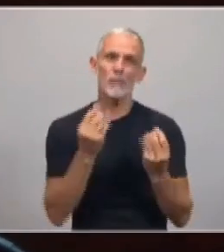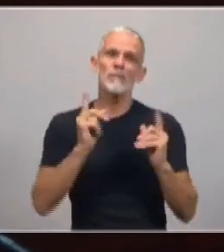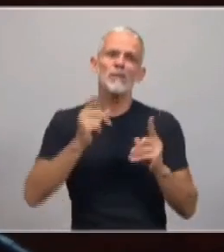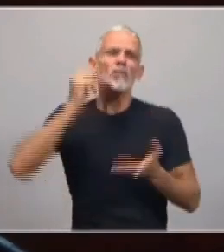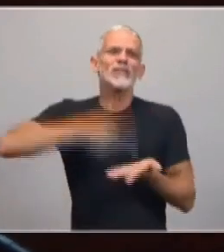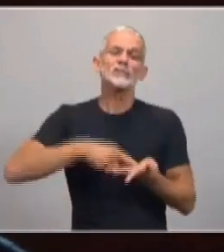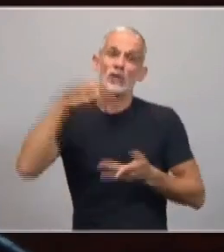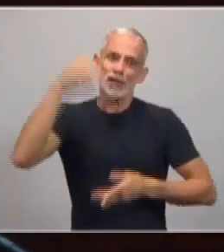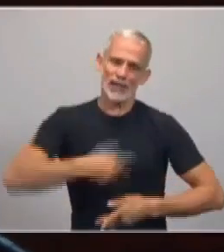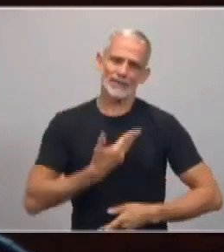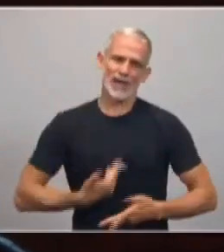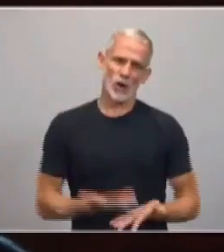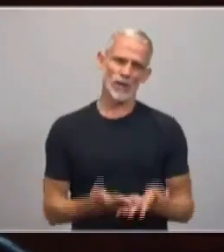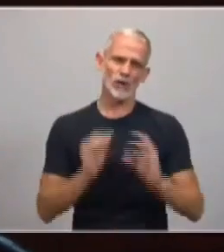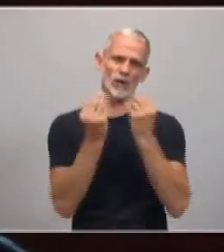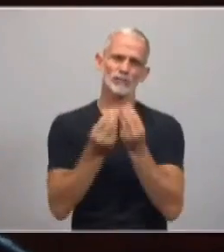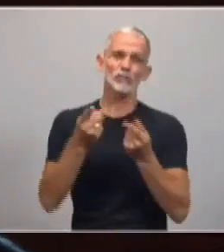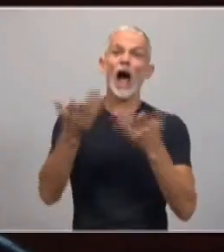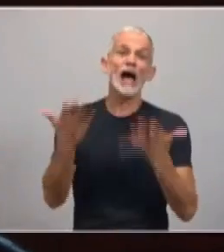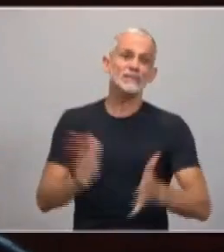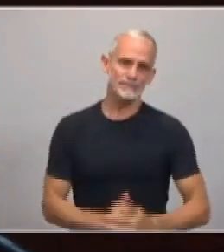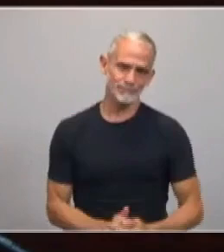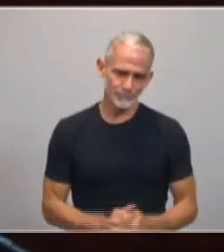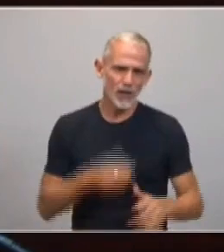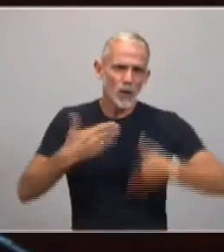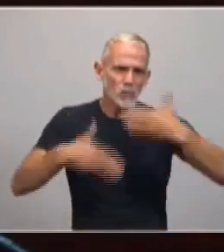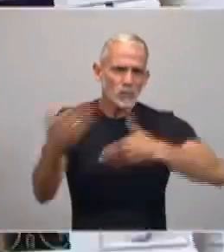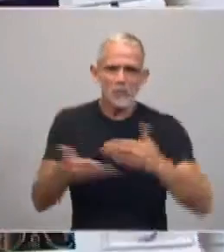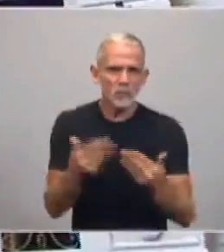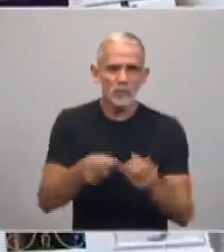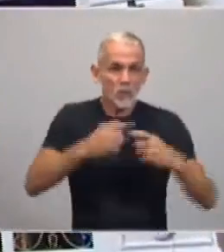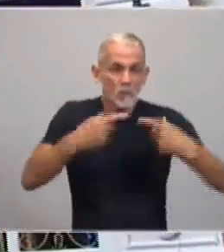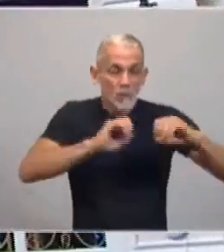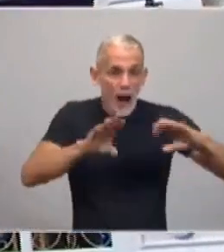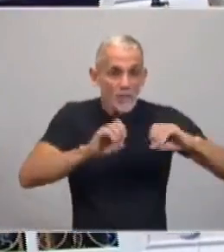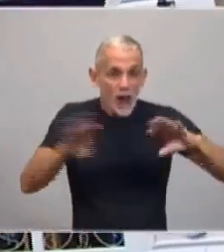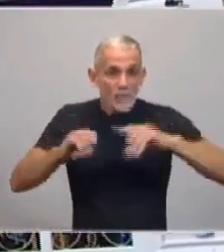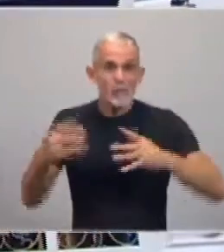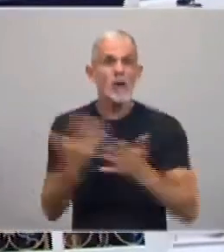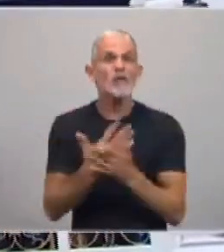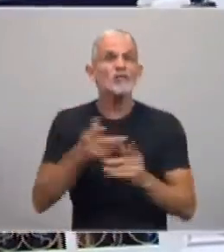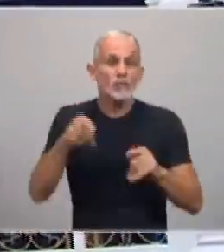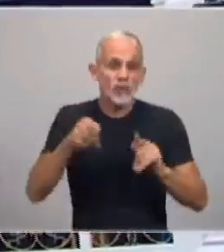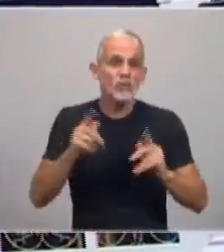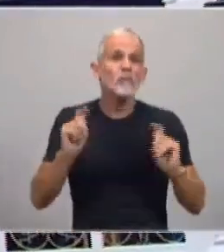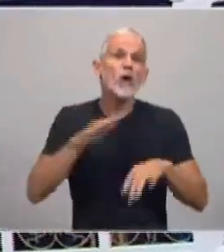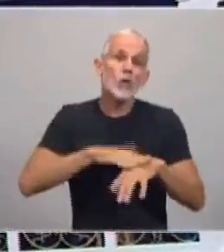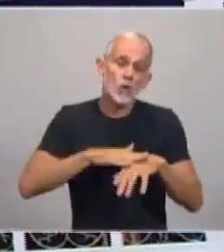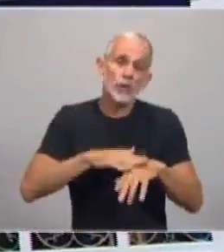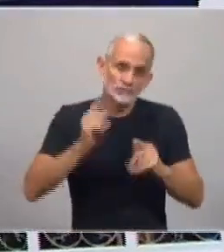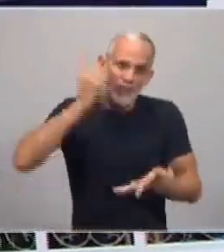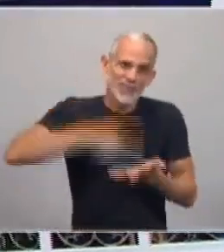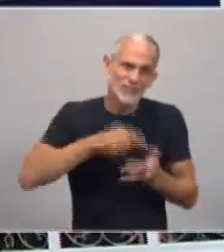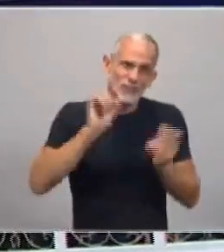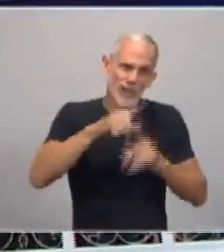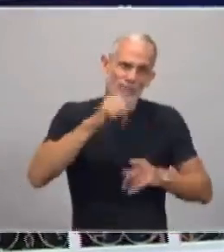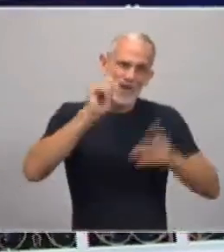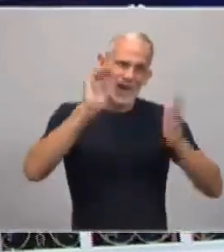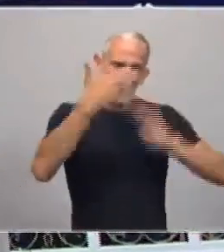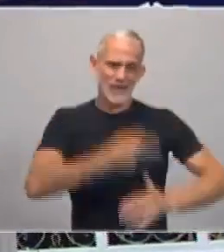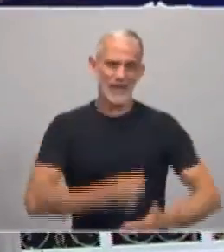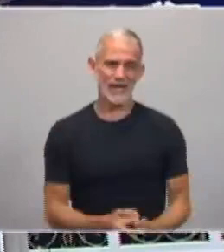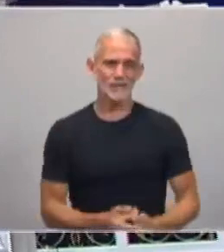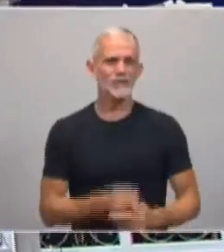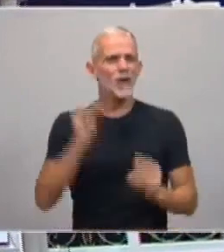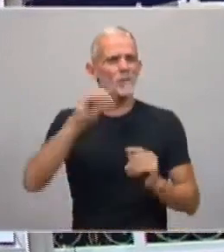las que producen estos resultados, la aceleración de las desgracias que hoy sufre el país. Hay otra novedad en el